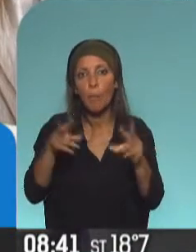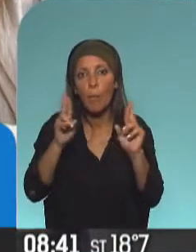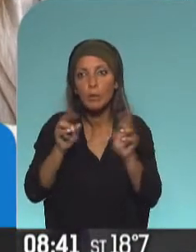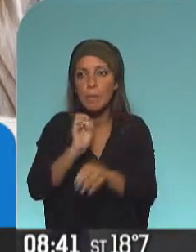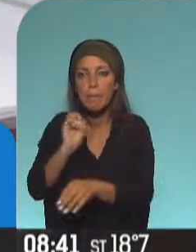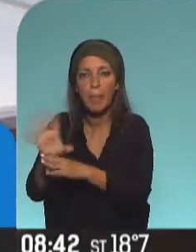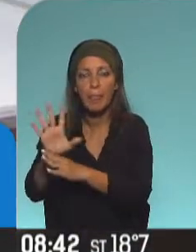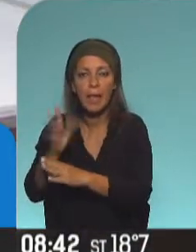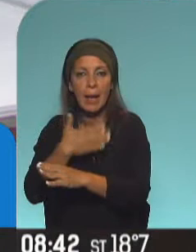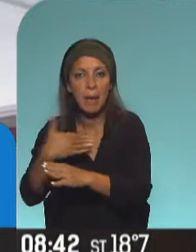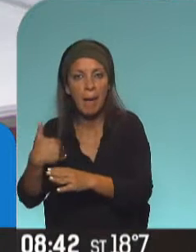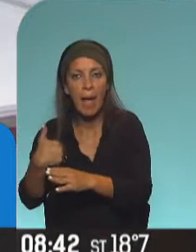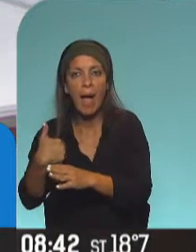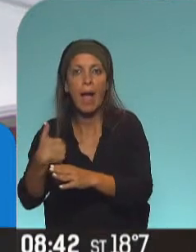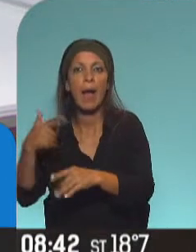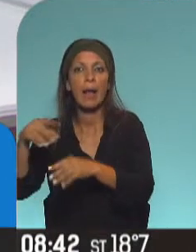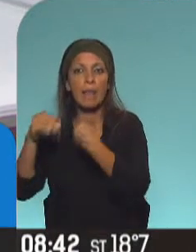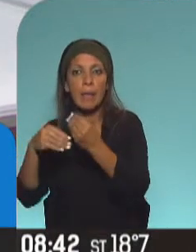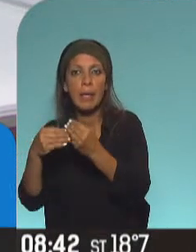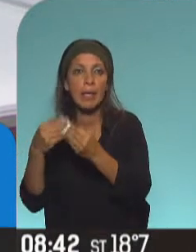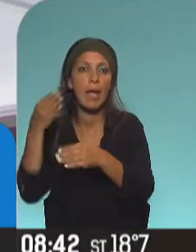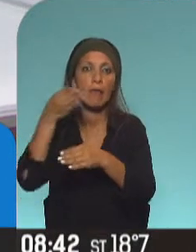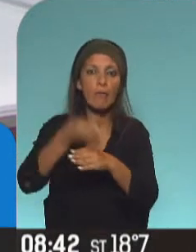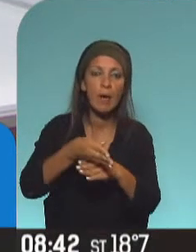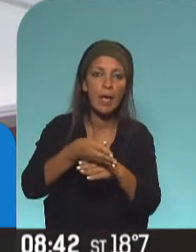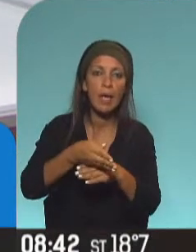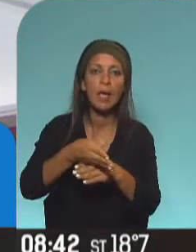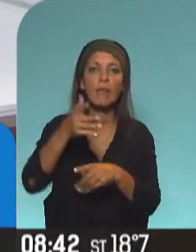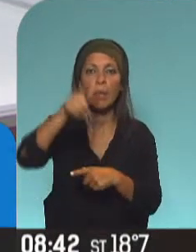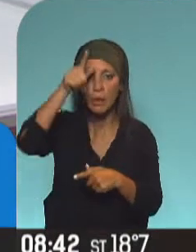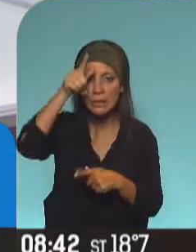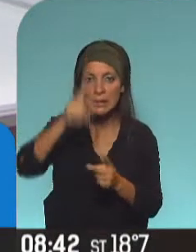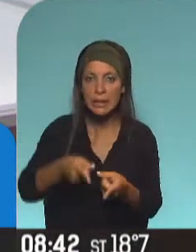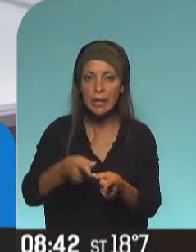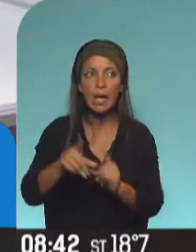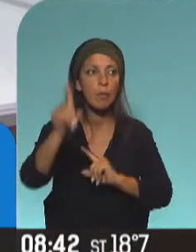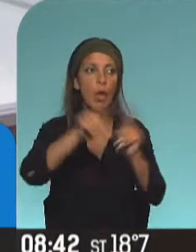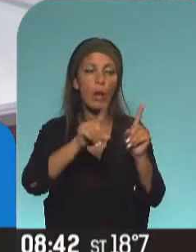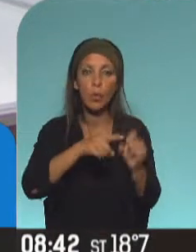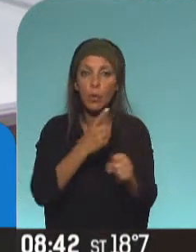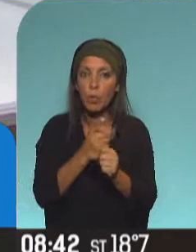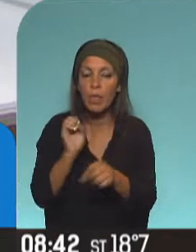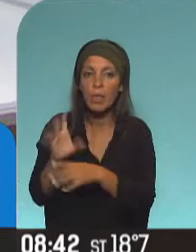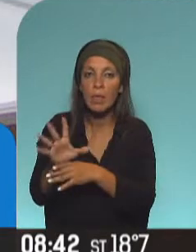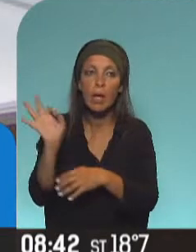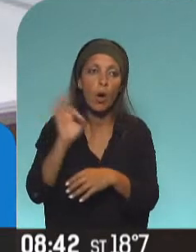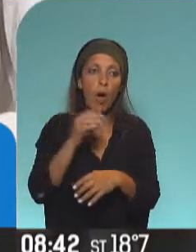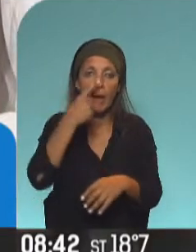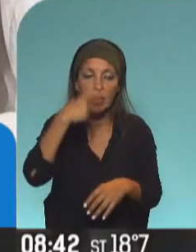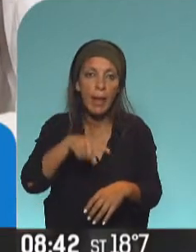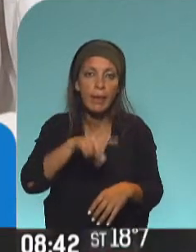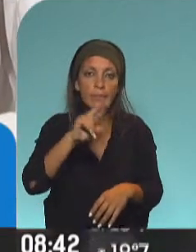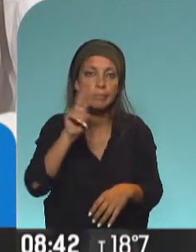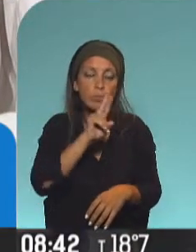familia pudo intervenir, intervino la policía, digo, pero ¿cuántos otros casos o terminan en un crimen, como hemos conocido